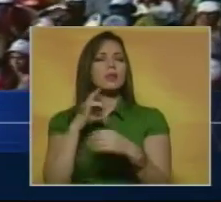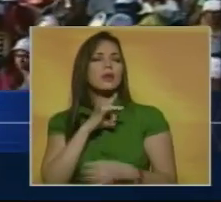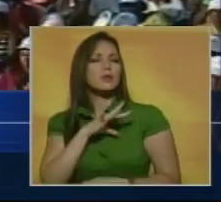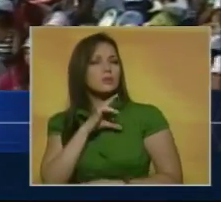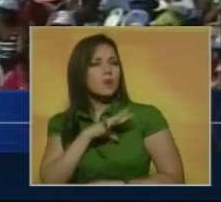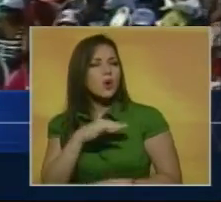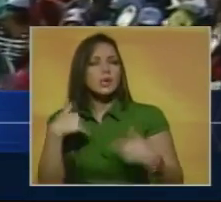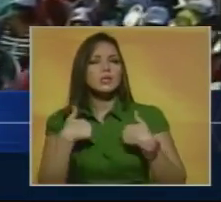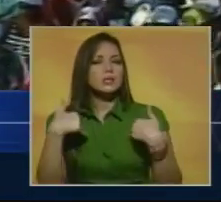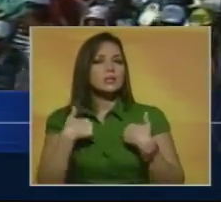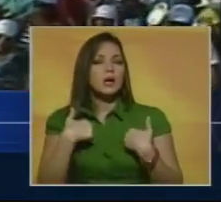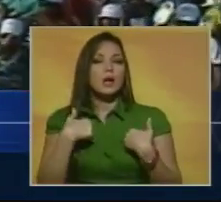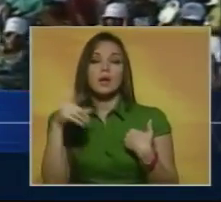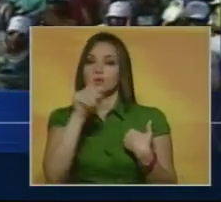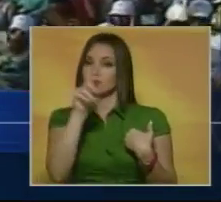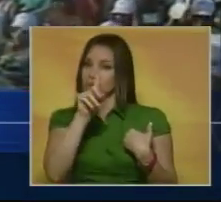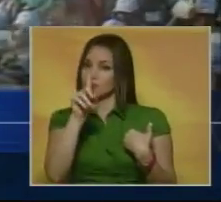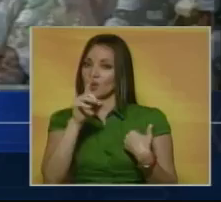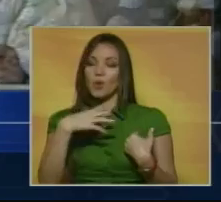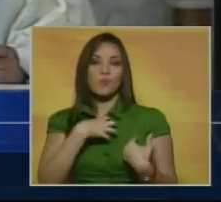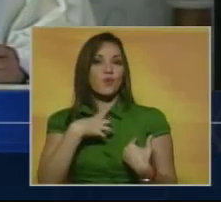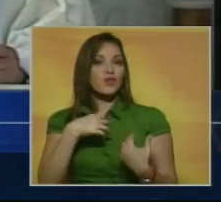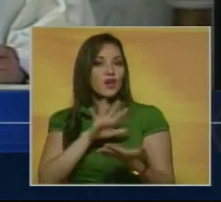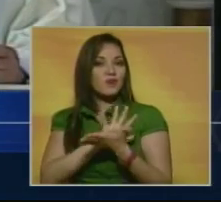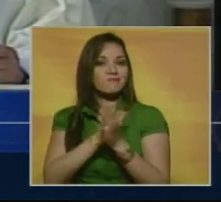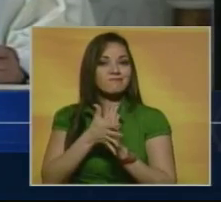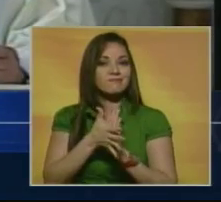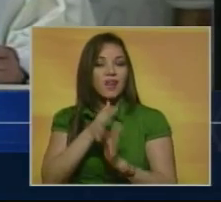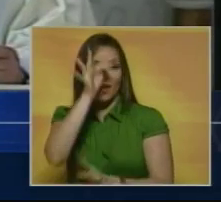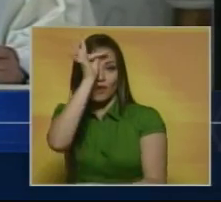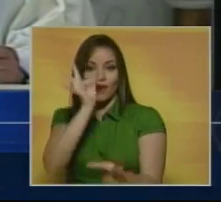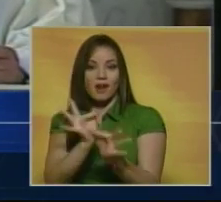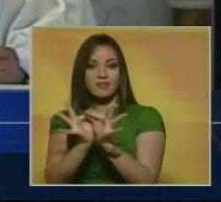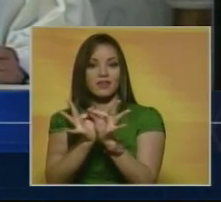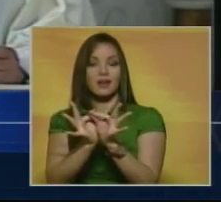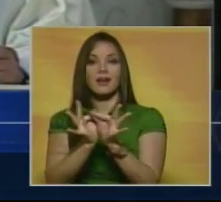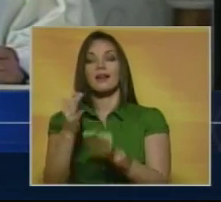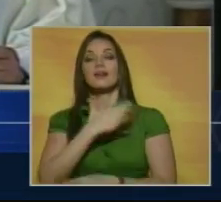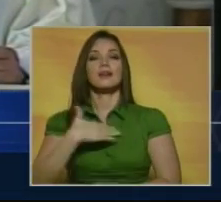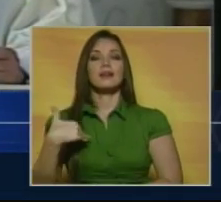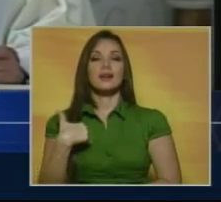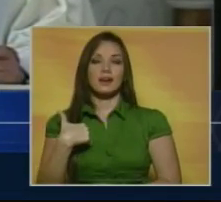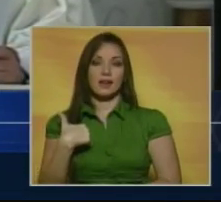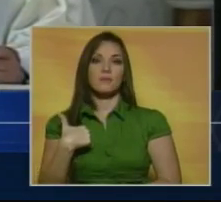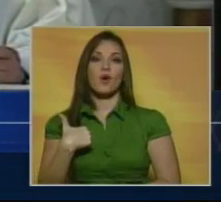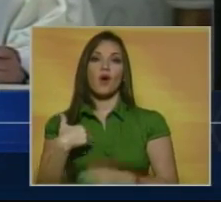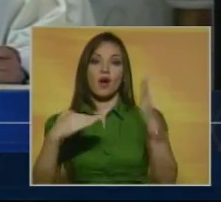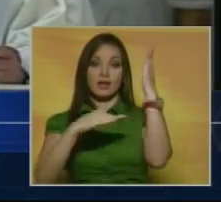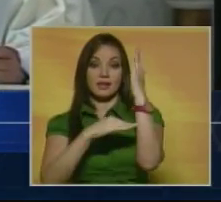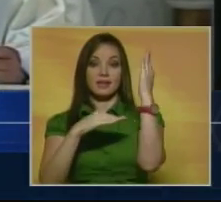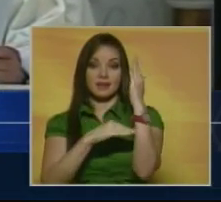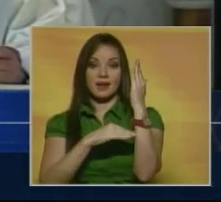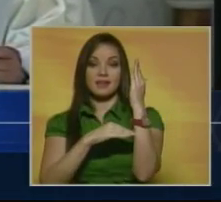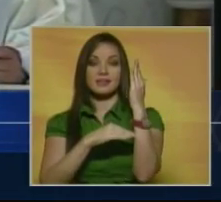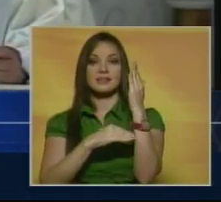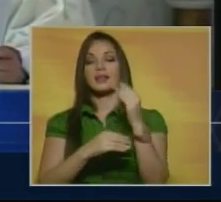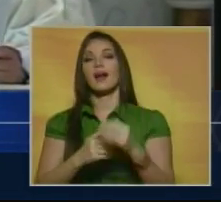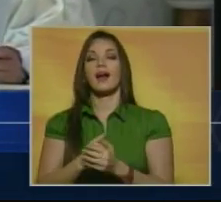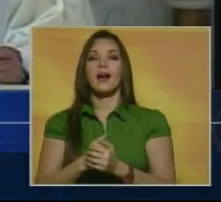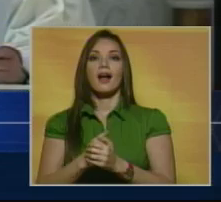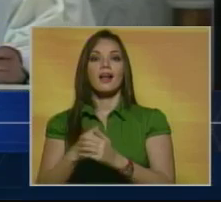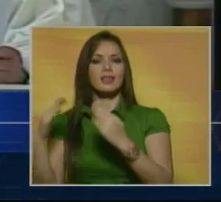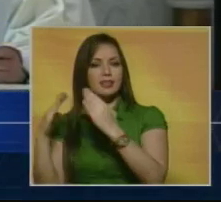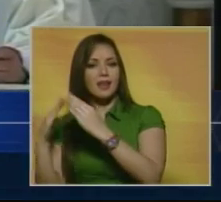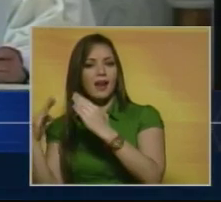penurias, que no lograron apagar la fe. Queremos ser una iglesia que salga de casa